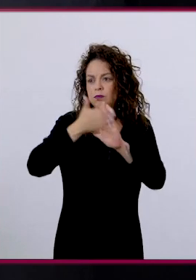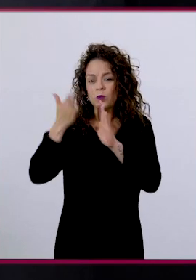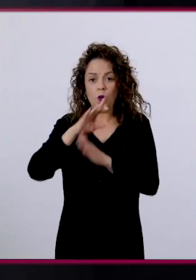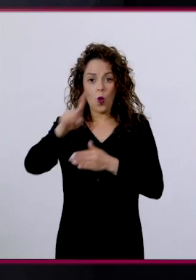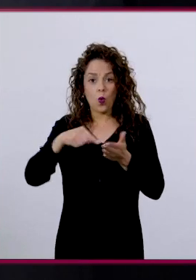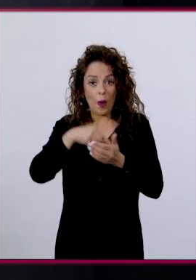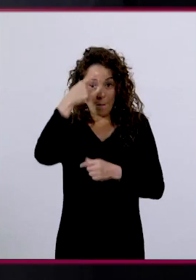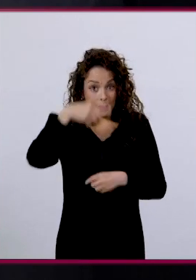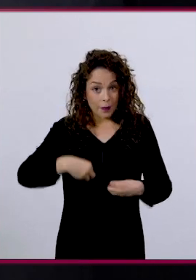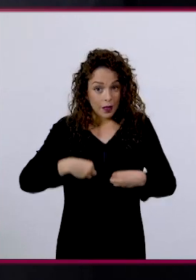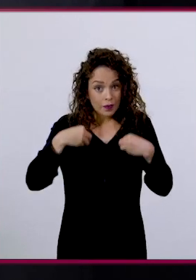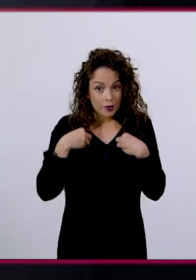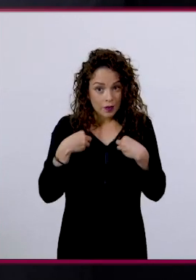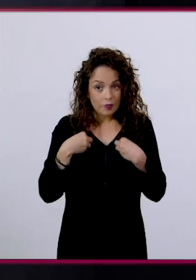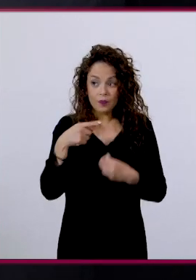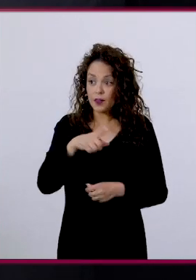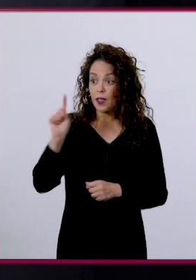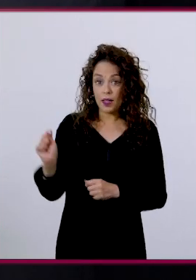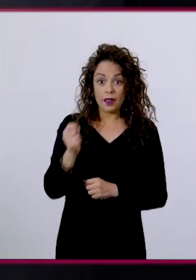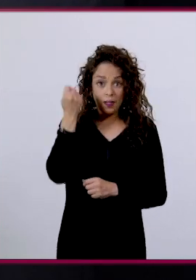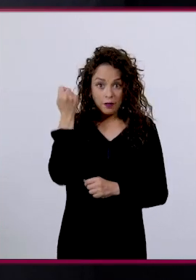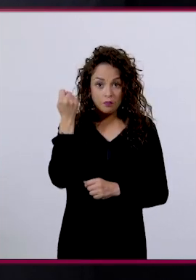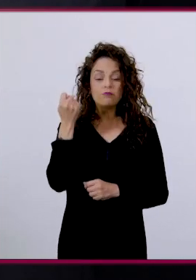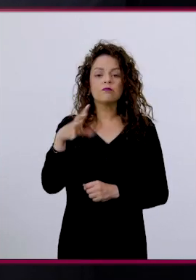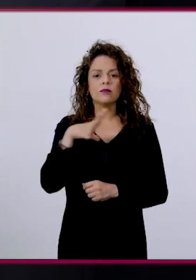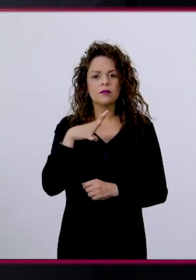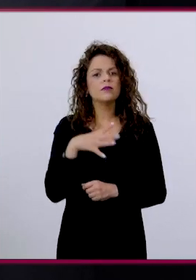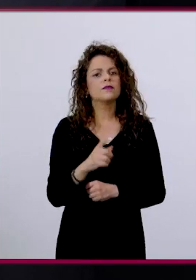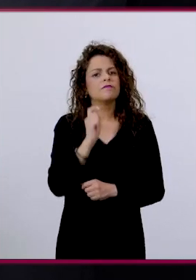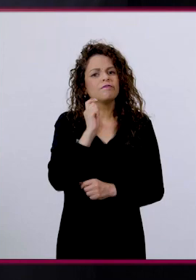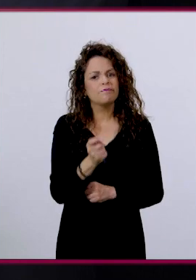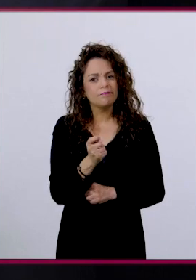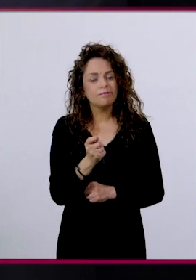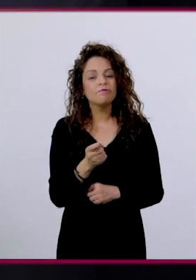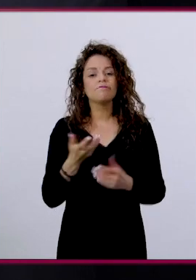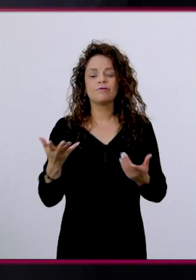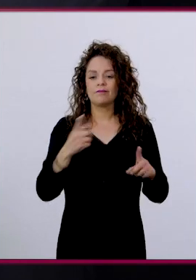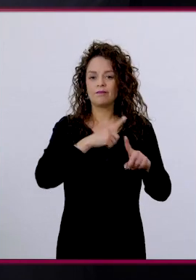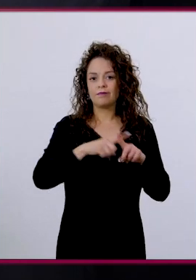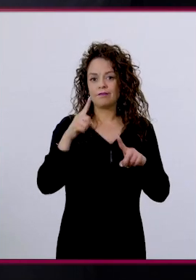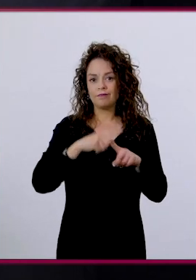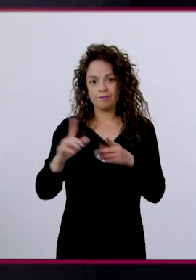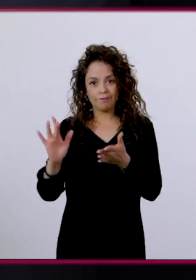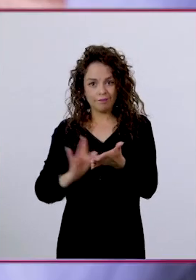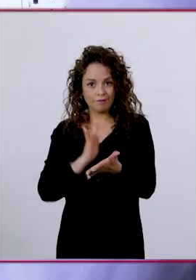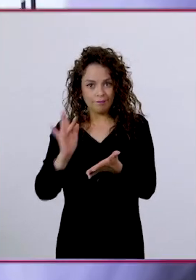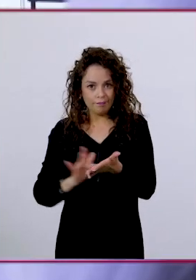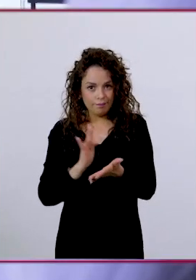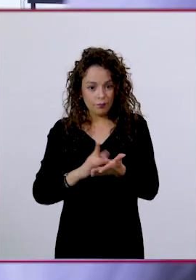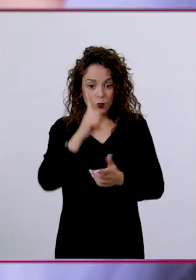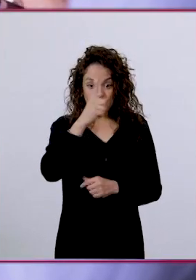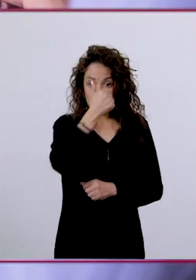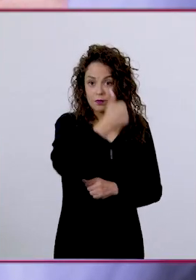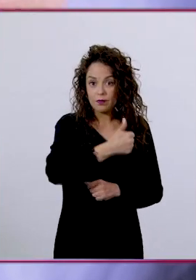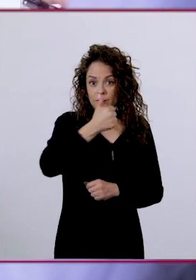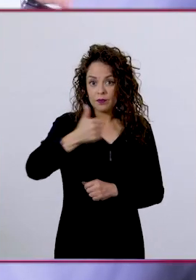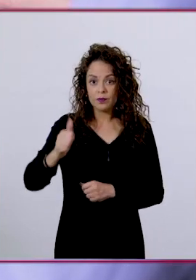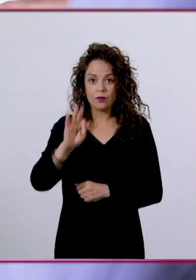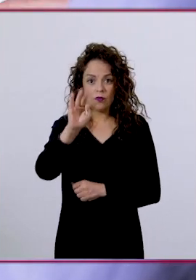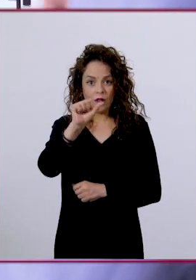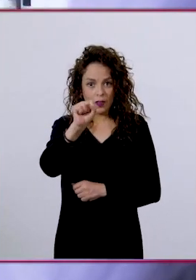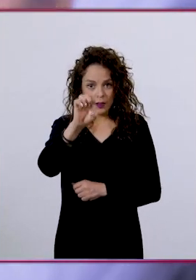habitables. Entre las tecnologías aplicadas se encuentran muy presentes las digitales en cada una de las